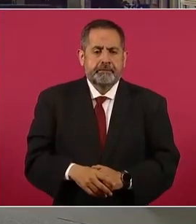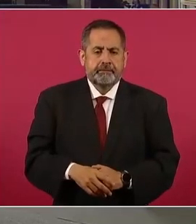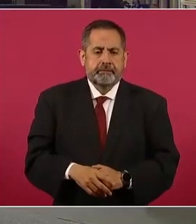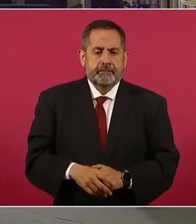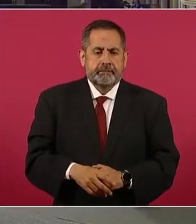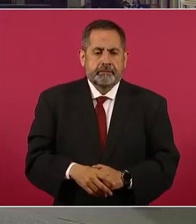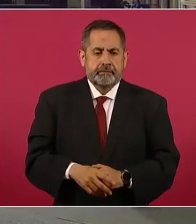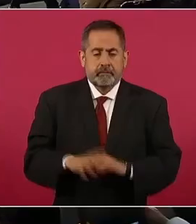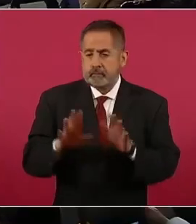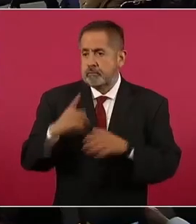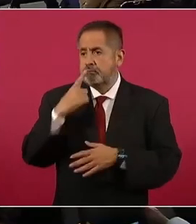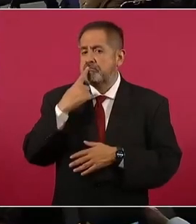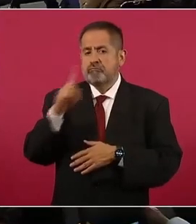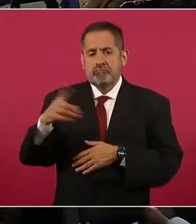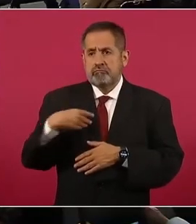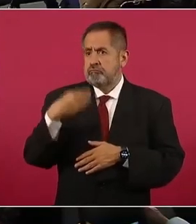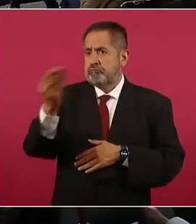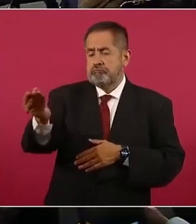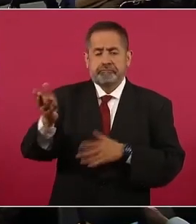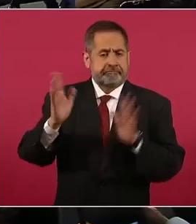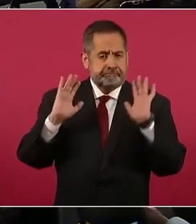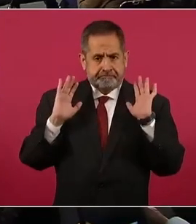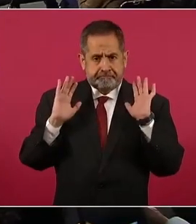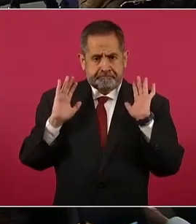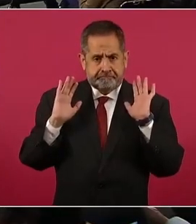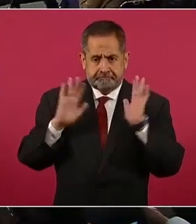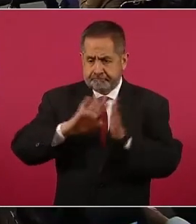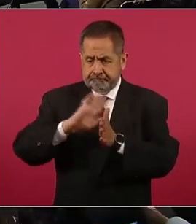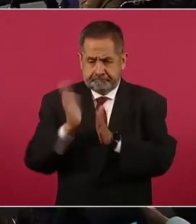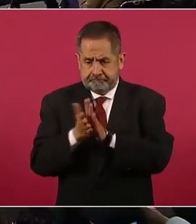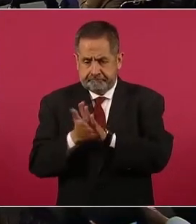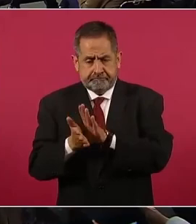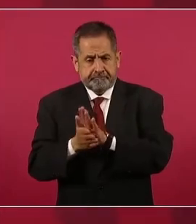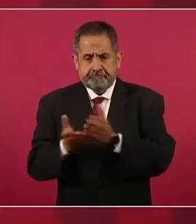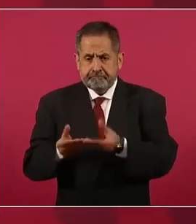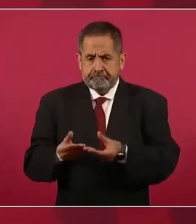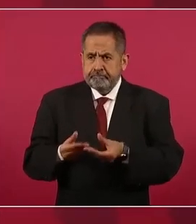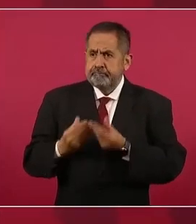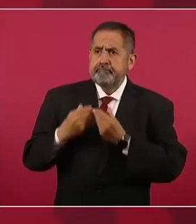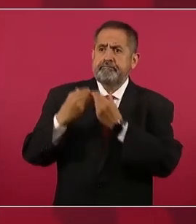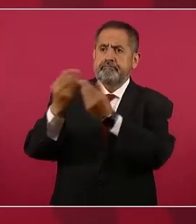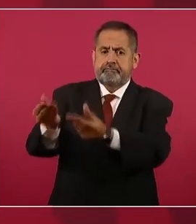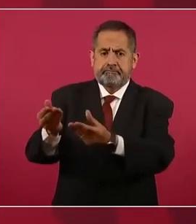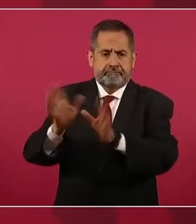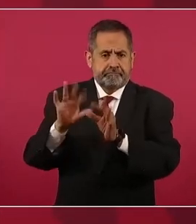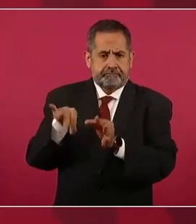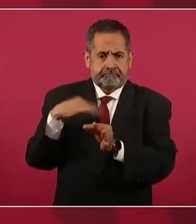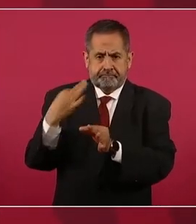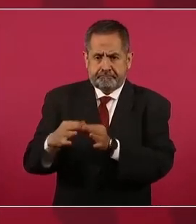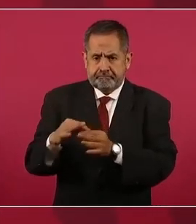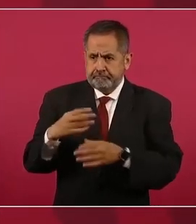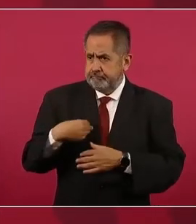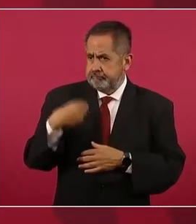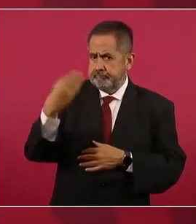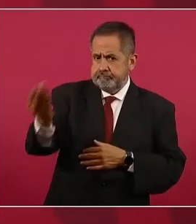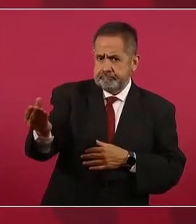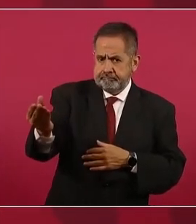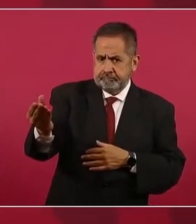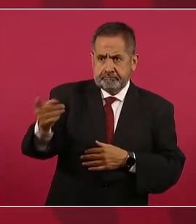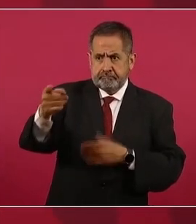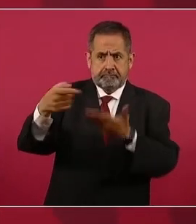La denuncia está presentada. La carpeta de investigación se fue ya